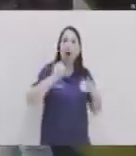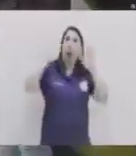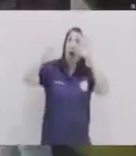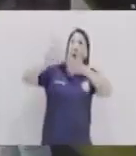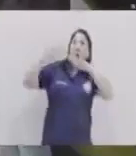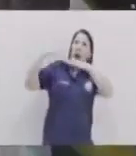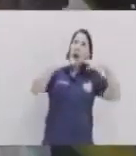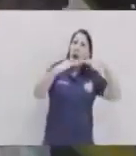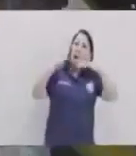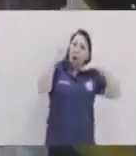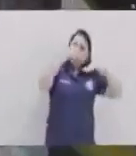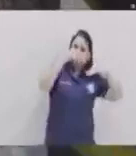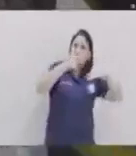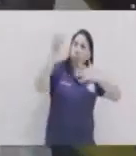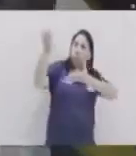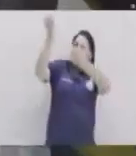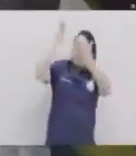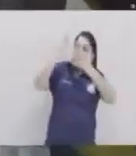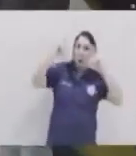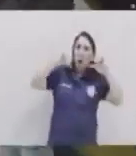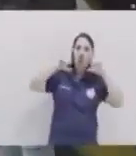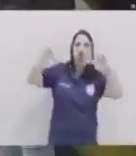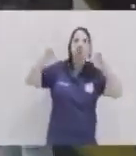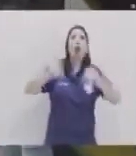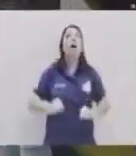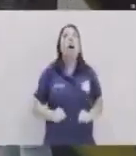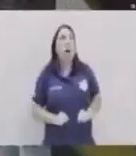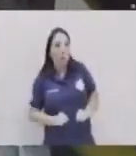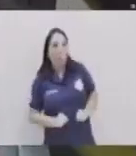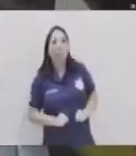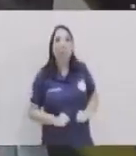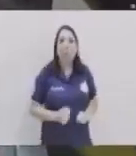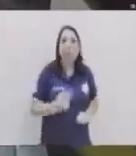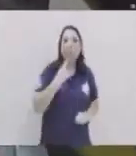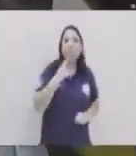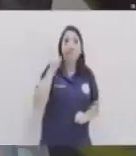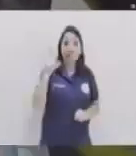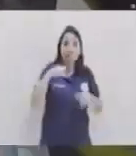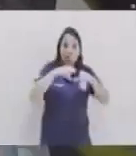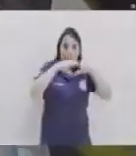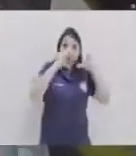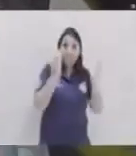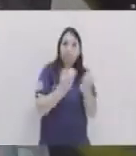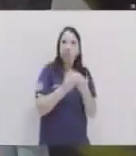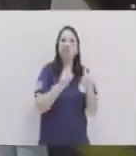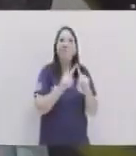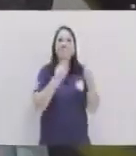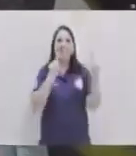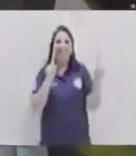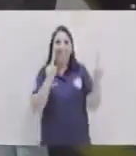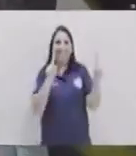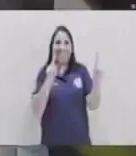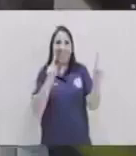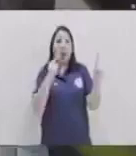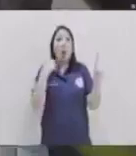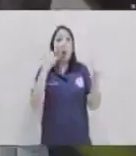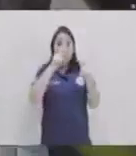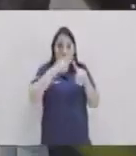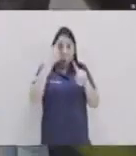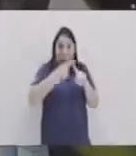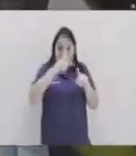que ellos alababan, ¿verdad? Así es, pero esa es la forma de ellos de ver el mundo. Entonces cuando leemos ese tipo de textos, tenemos que